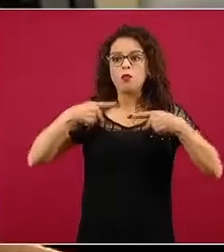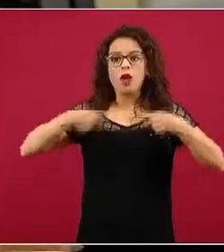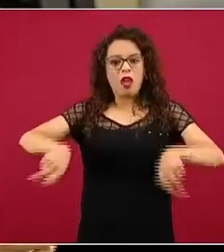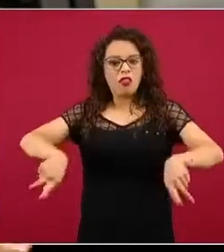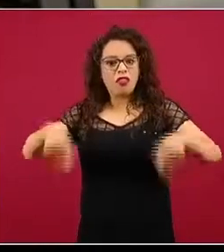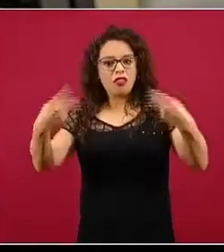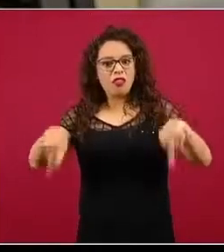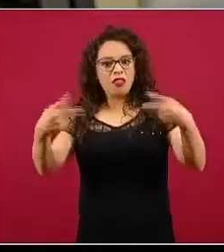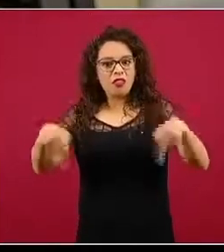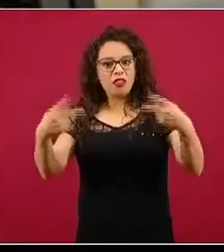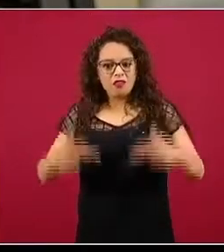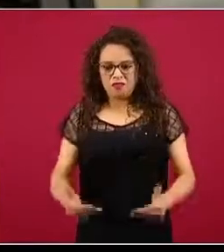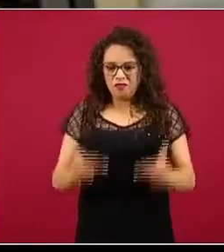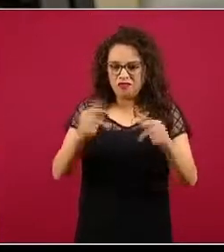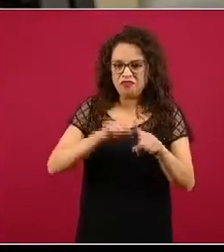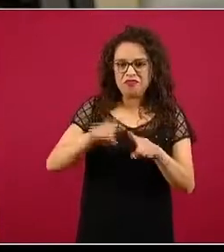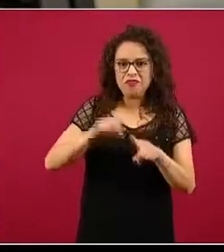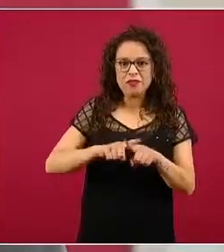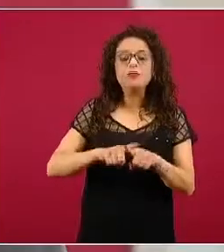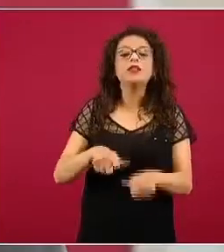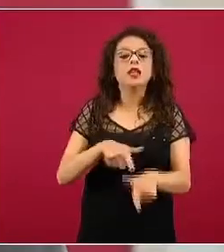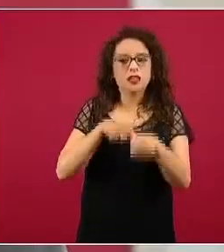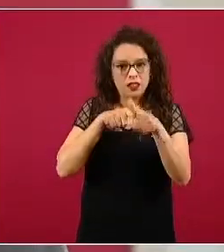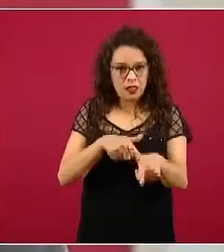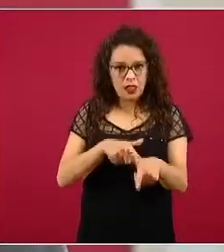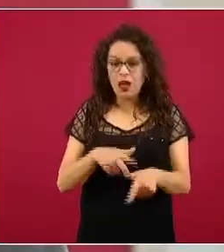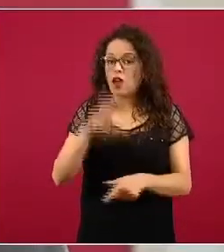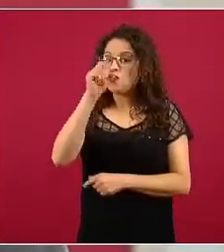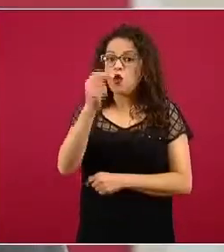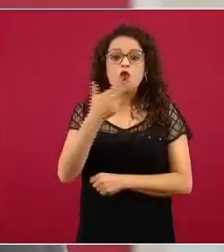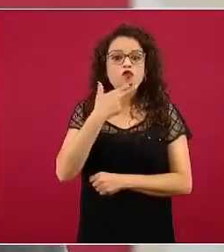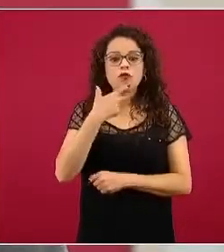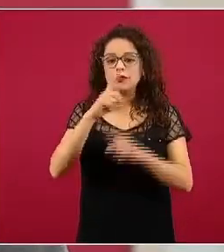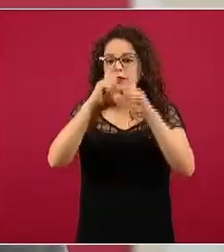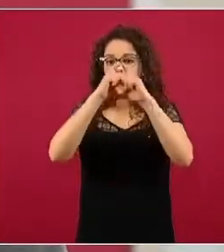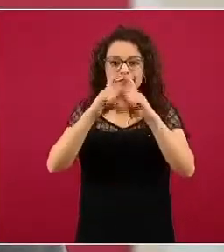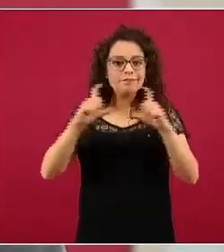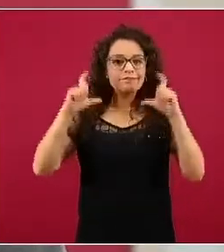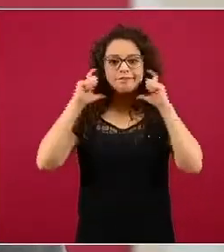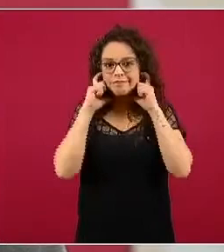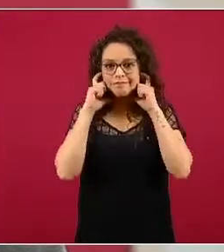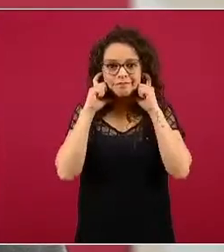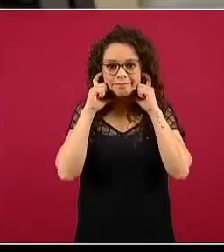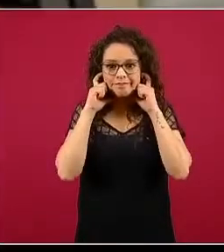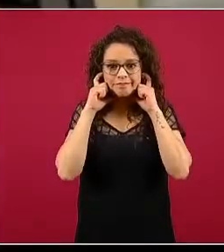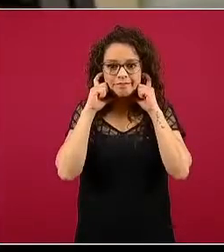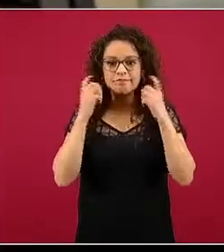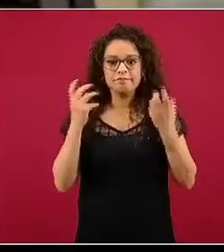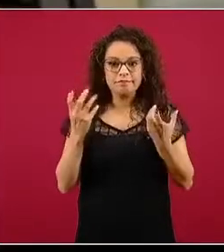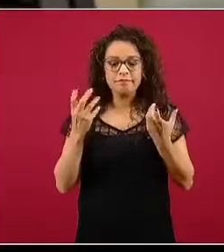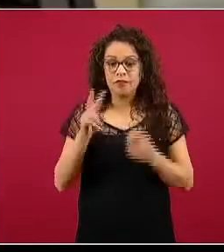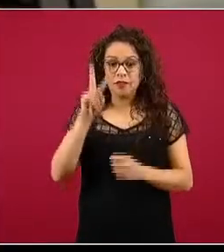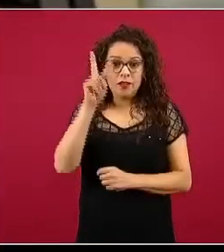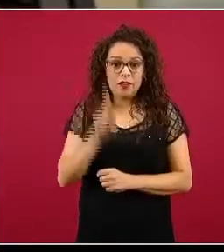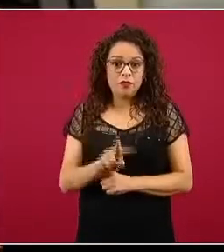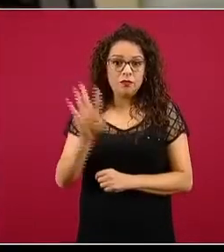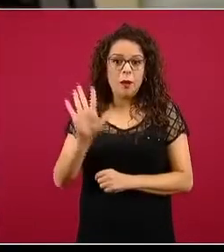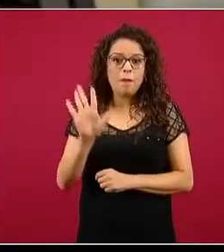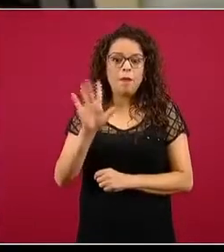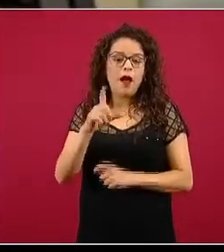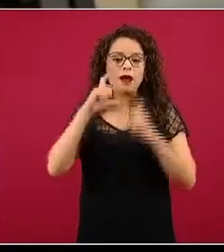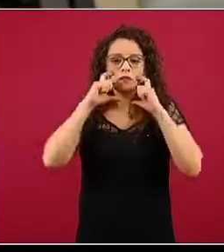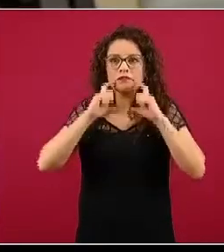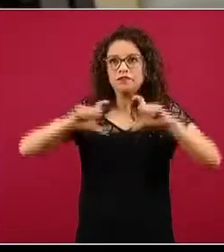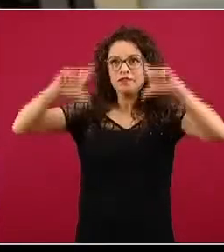van ofreciendo sus productos? Muchos de ellos lo traen el cubrebocas prácticamente de adorno. Entonces,